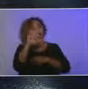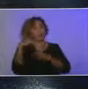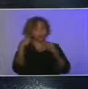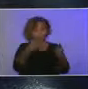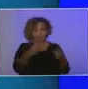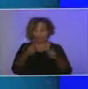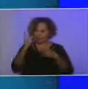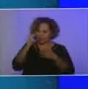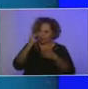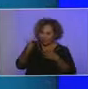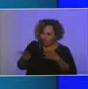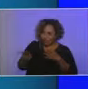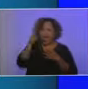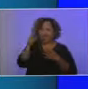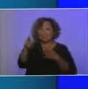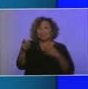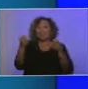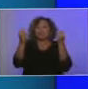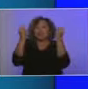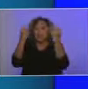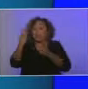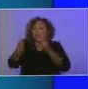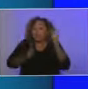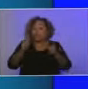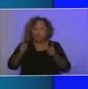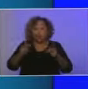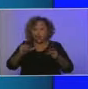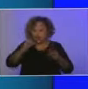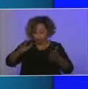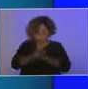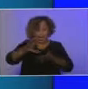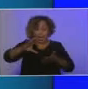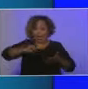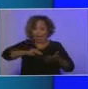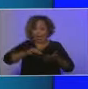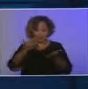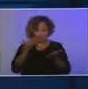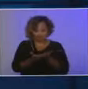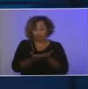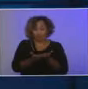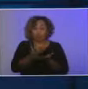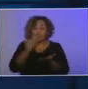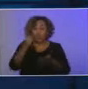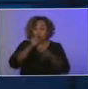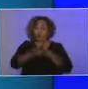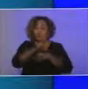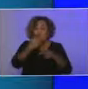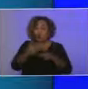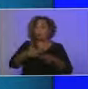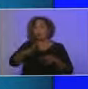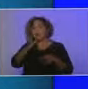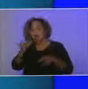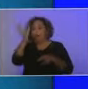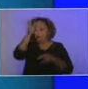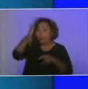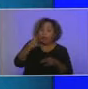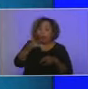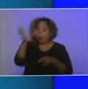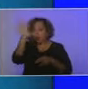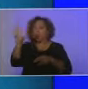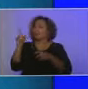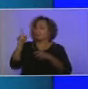Traigo este punto porque así hay cientos de personas, y quizás hasta miles, no tenían la titularidad y el gobierno no pudo manejar un